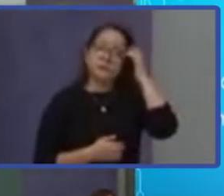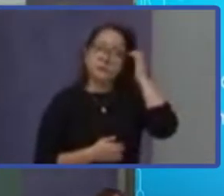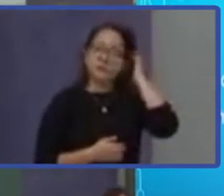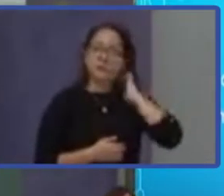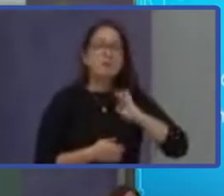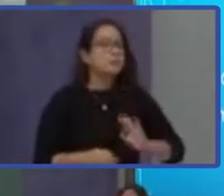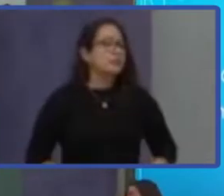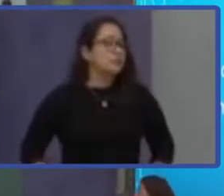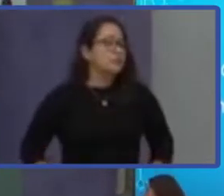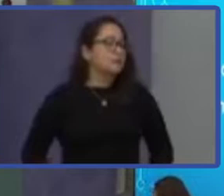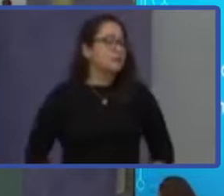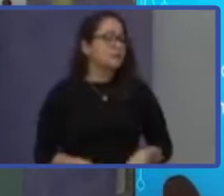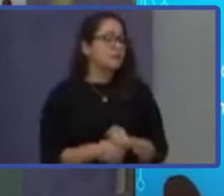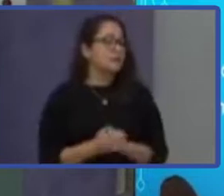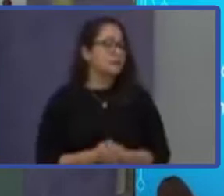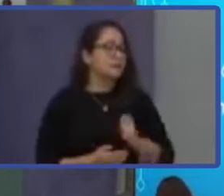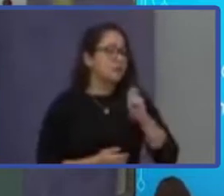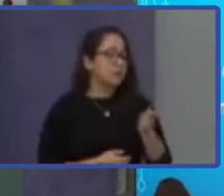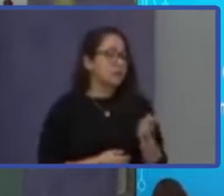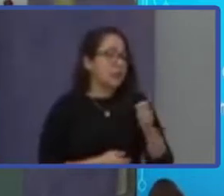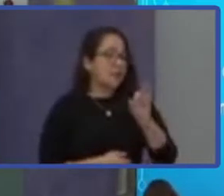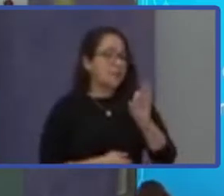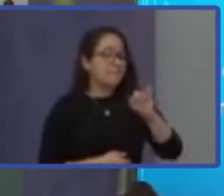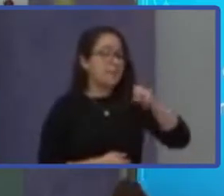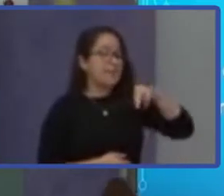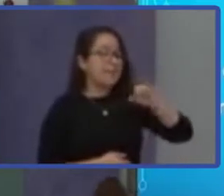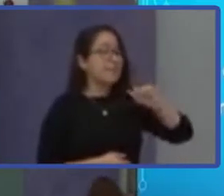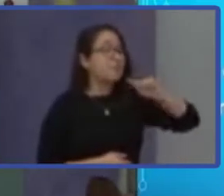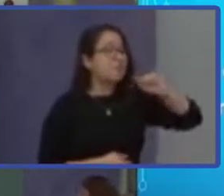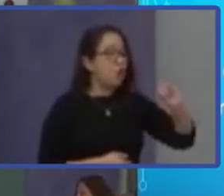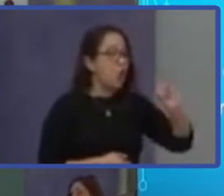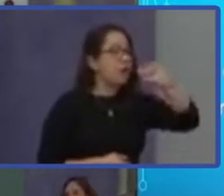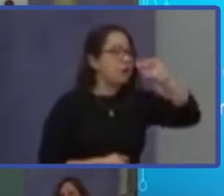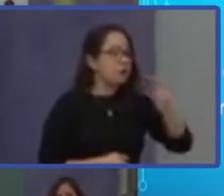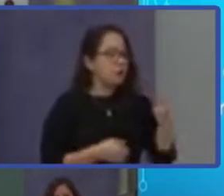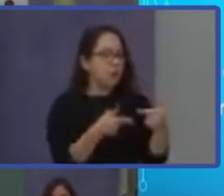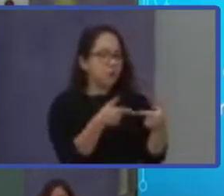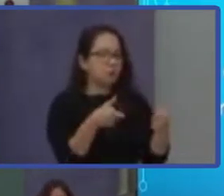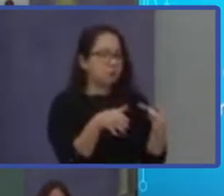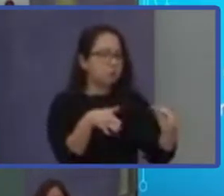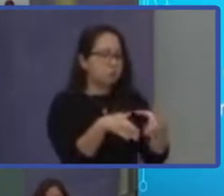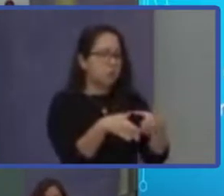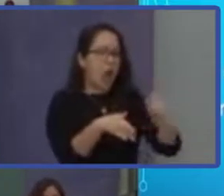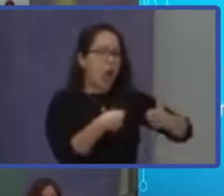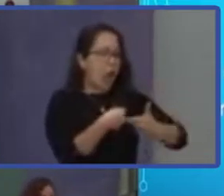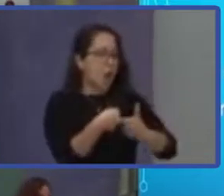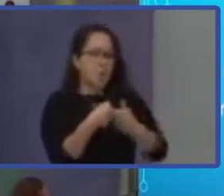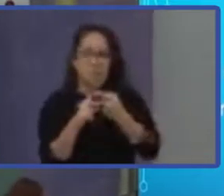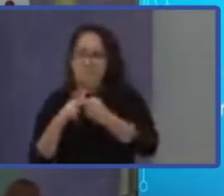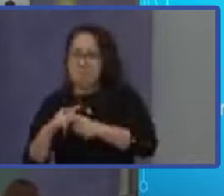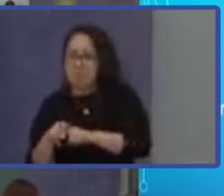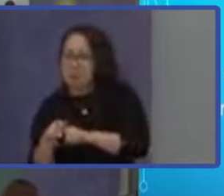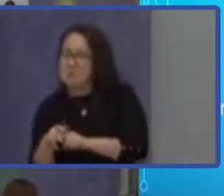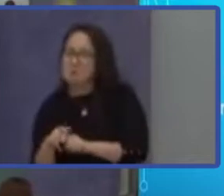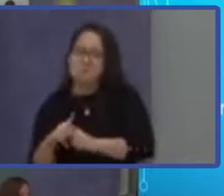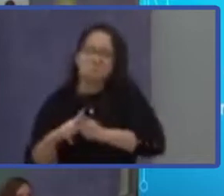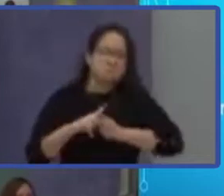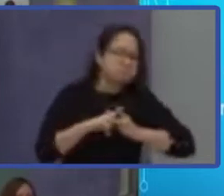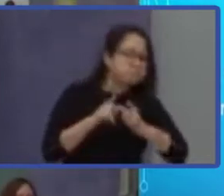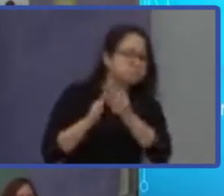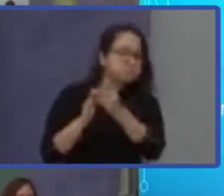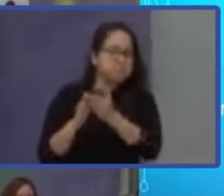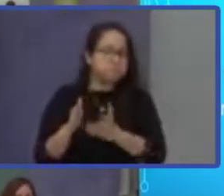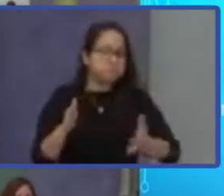es infinito? Un conjunto finito es uno que se puede terminar de contar. Por ejemplo, un conjunto de tres